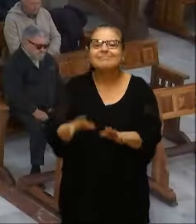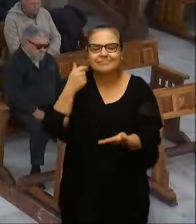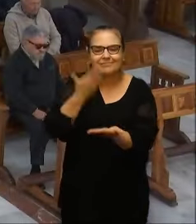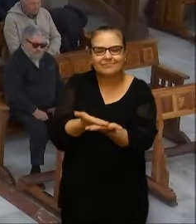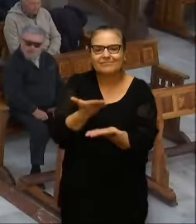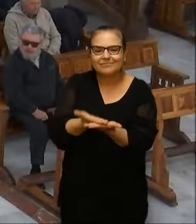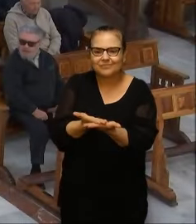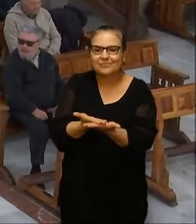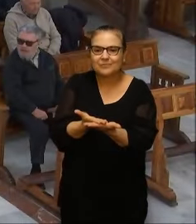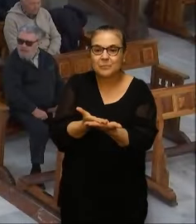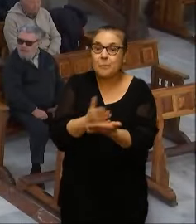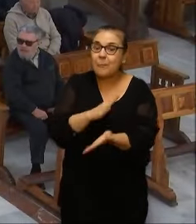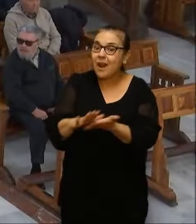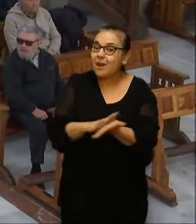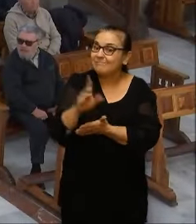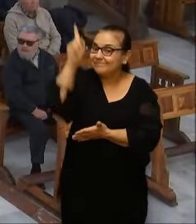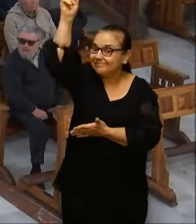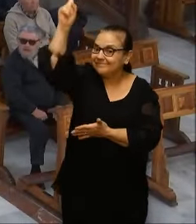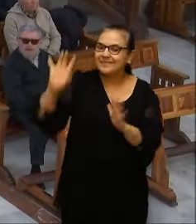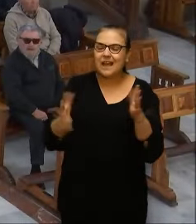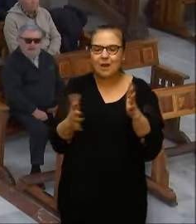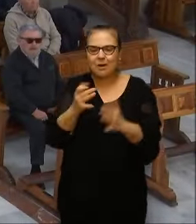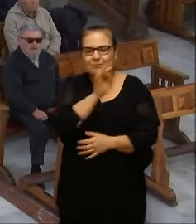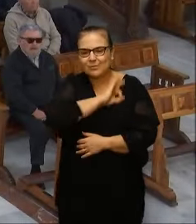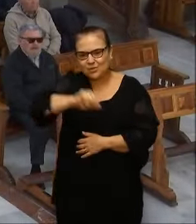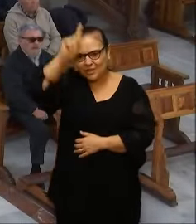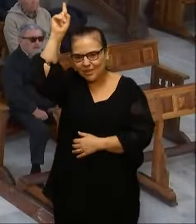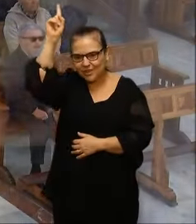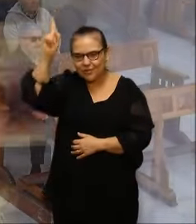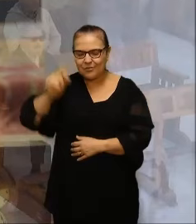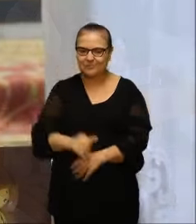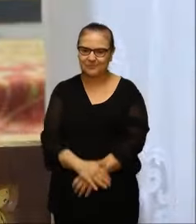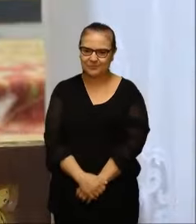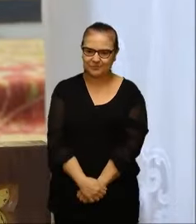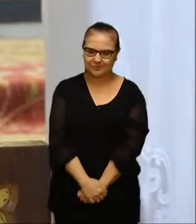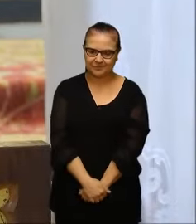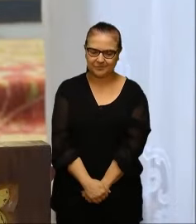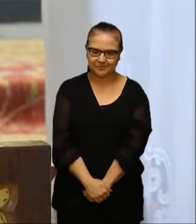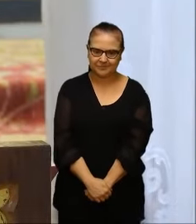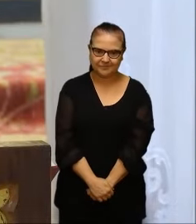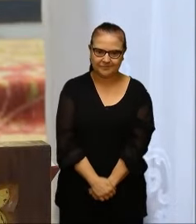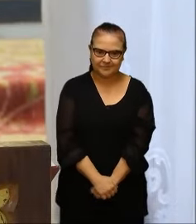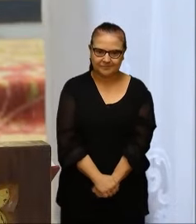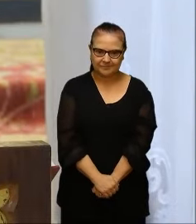manifiestas. Palabra de Dios. Te alabamos, Señor.